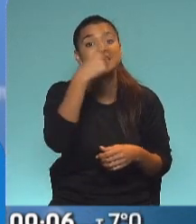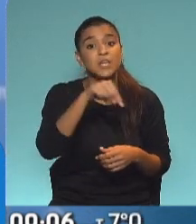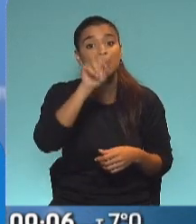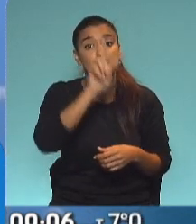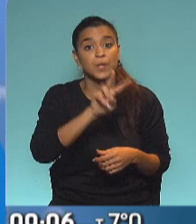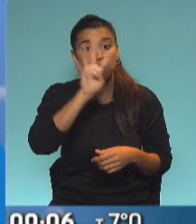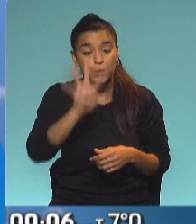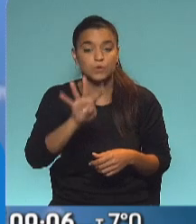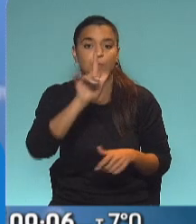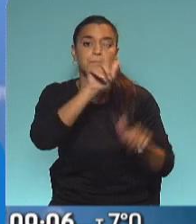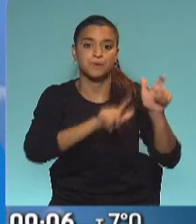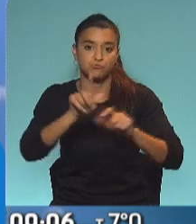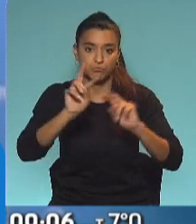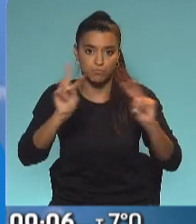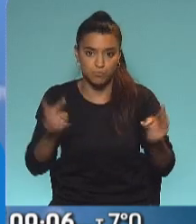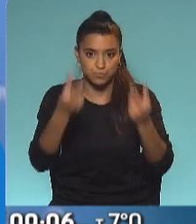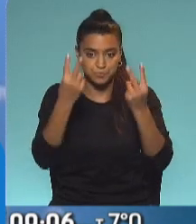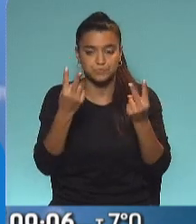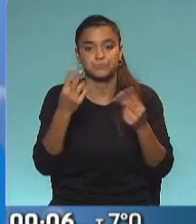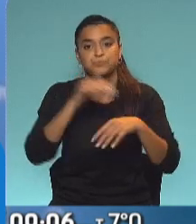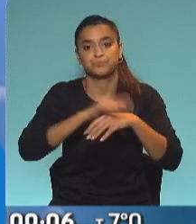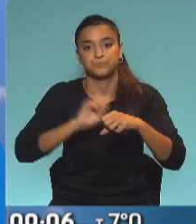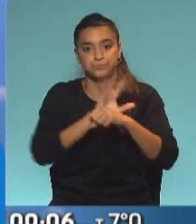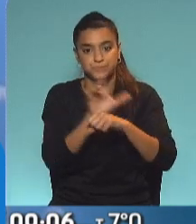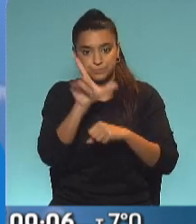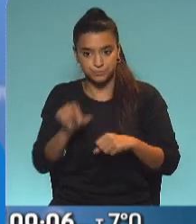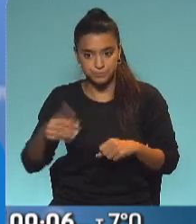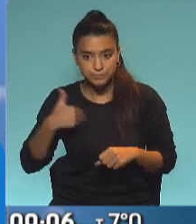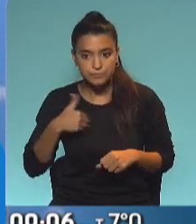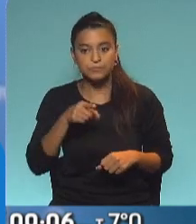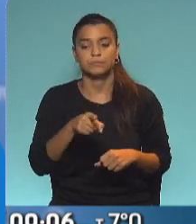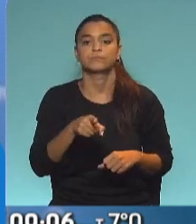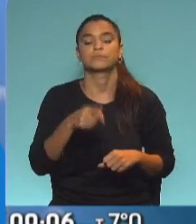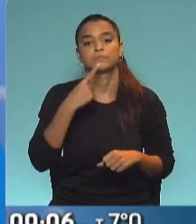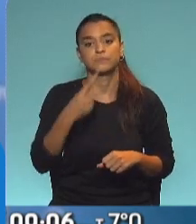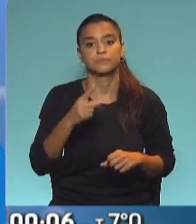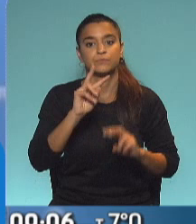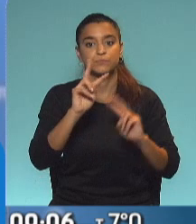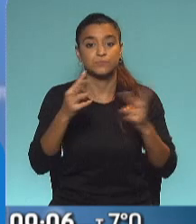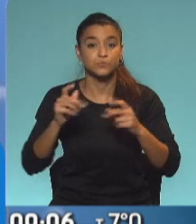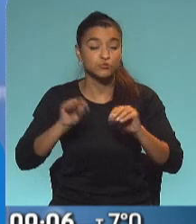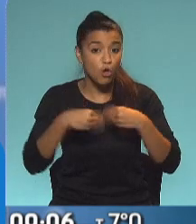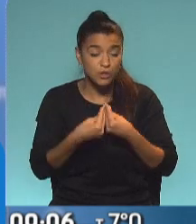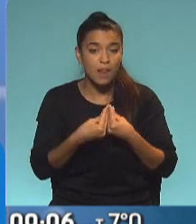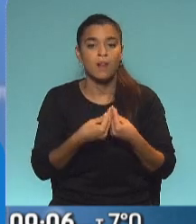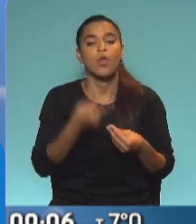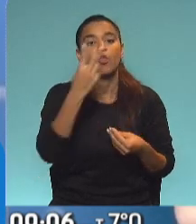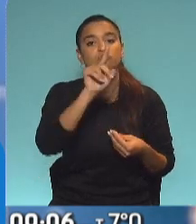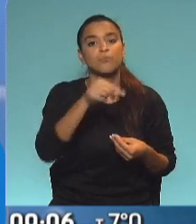1.124 las personas fallecidas por coronavirus en nuestro país generan una tasa de letalidad total